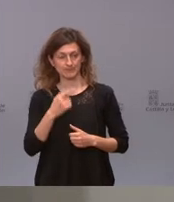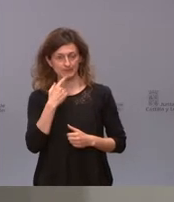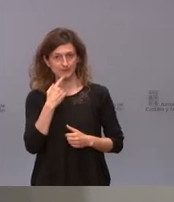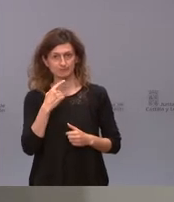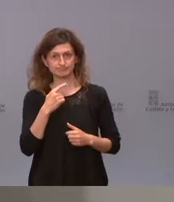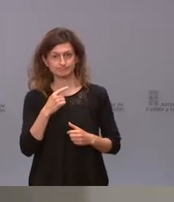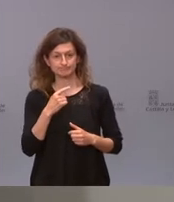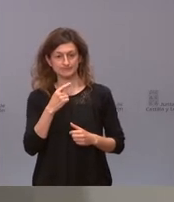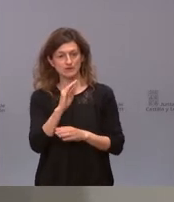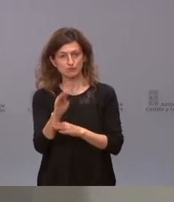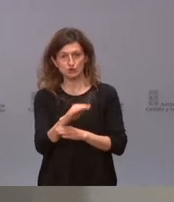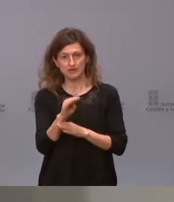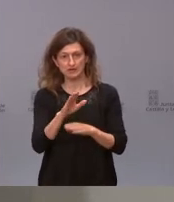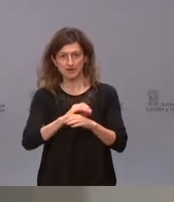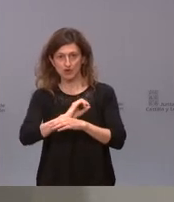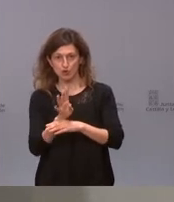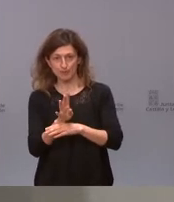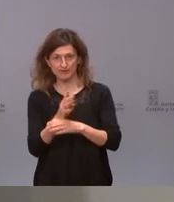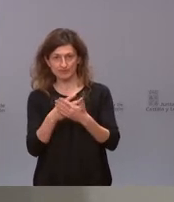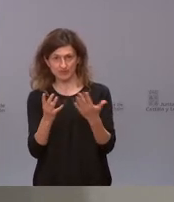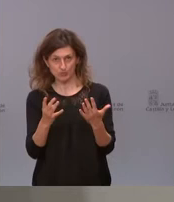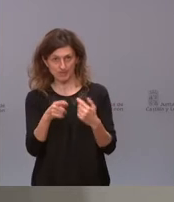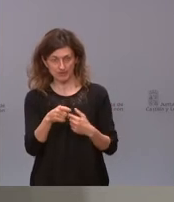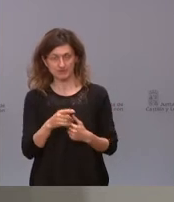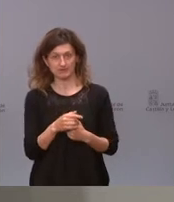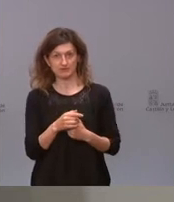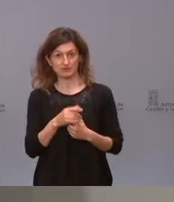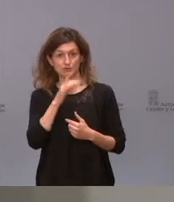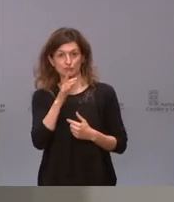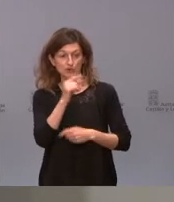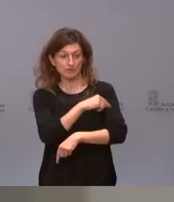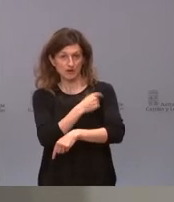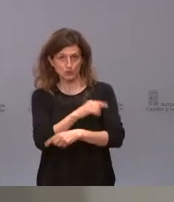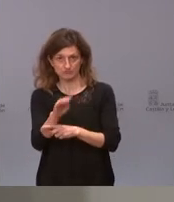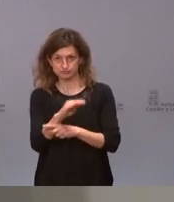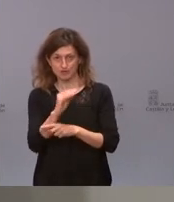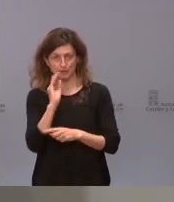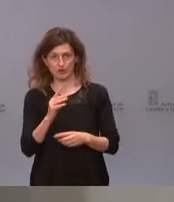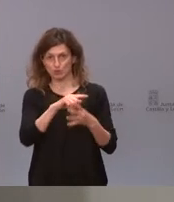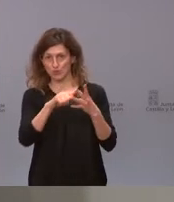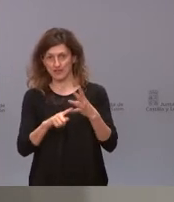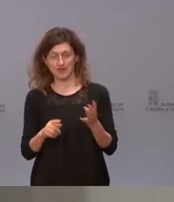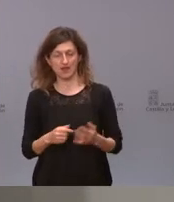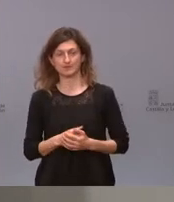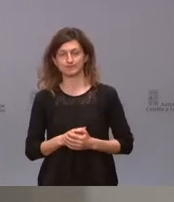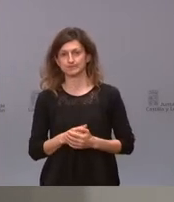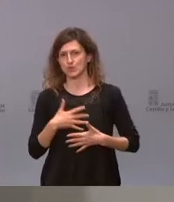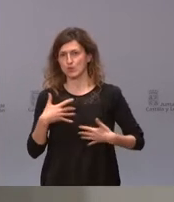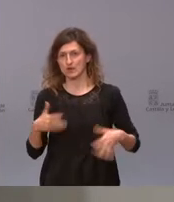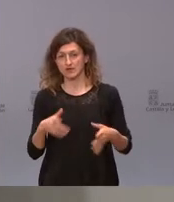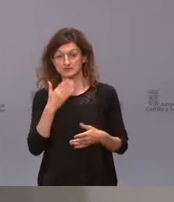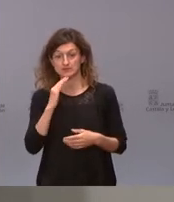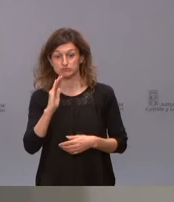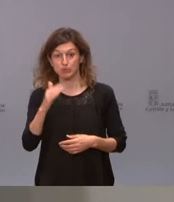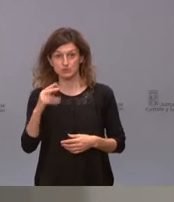la mejor protección para el cob y 19 que representan estas vacunas cualquier cualquier efecto secundario